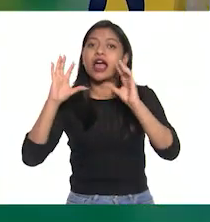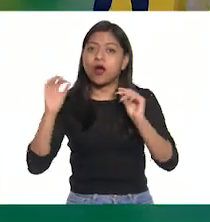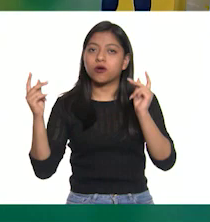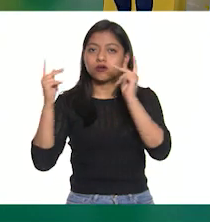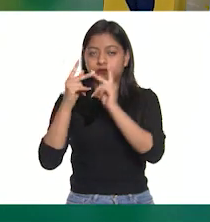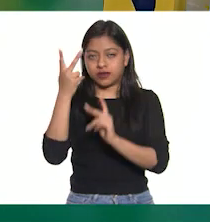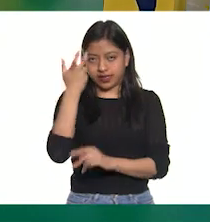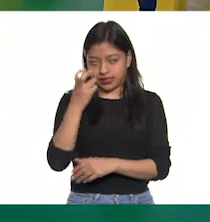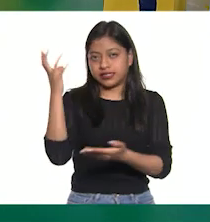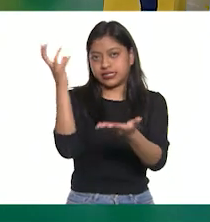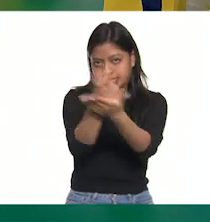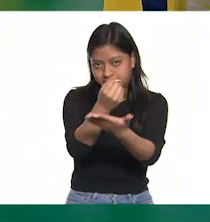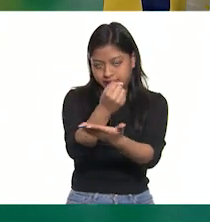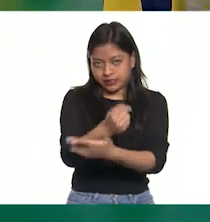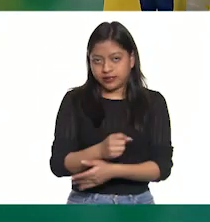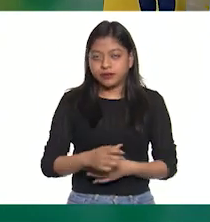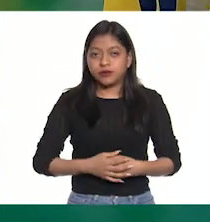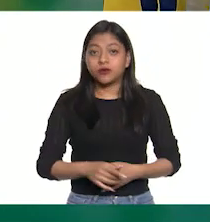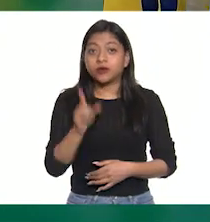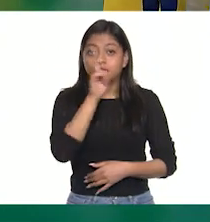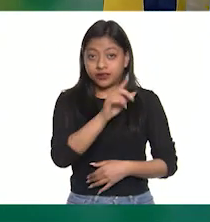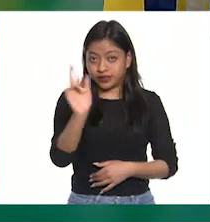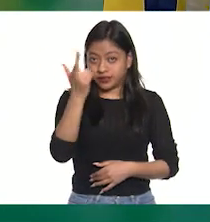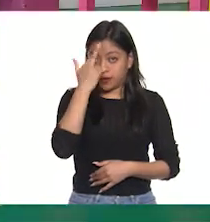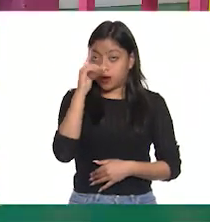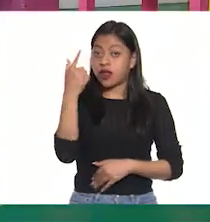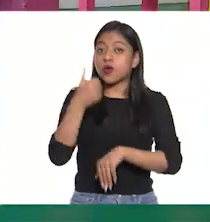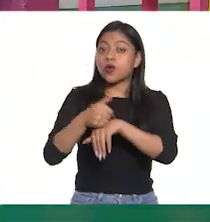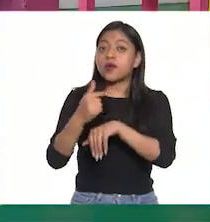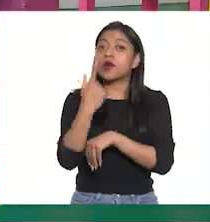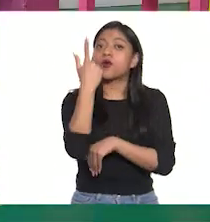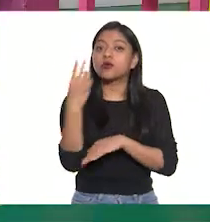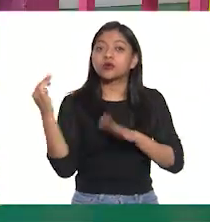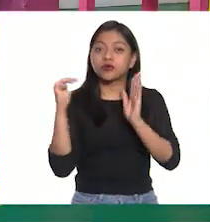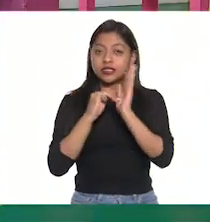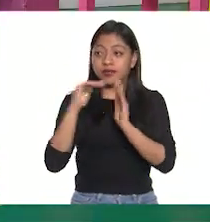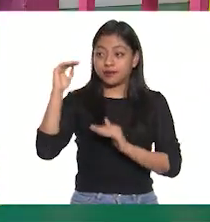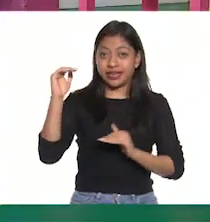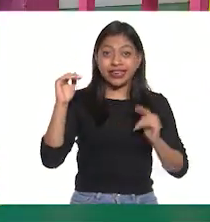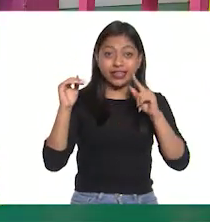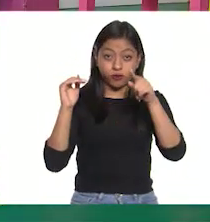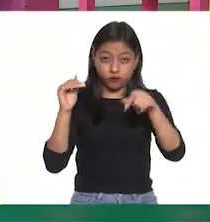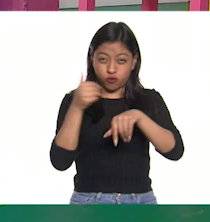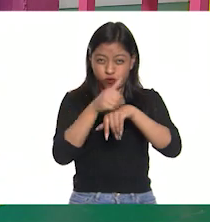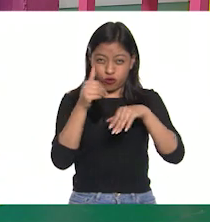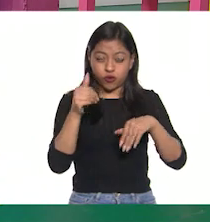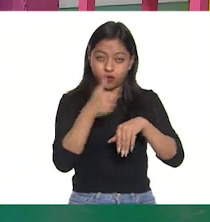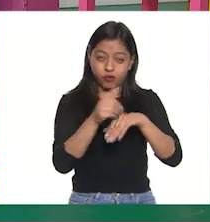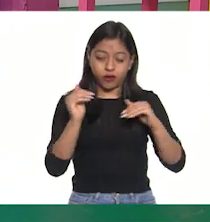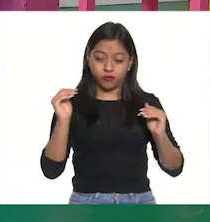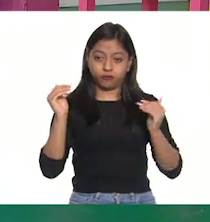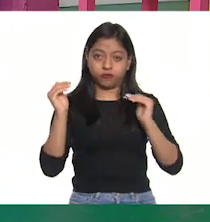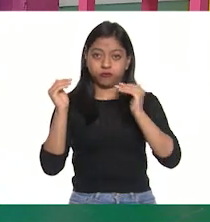tirando? A ver, entonces recuerden que quien se acerque al número 1000 es quien va a ganar. A ver.